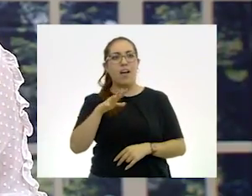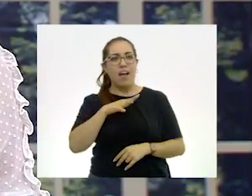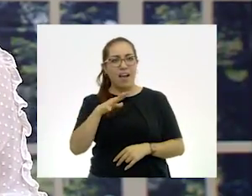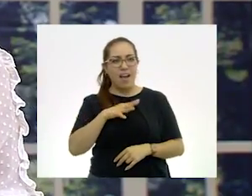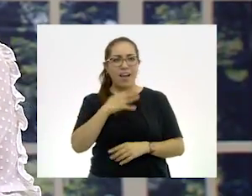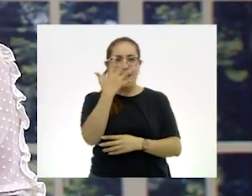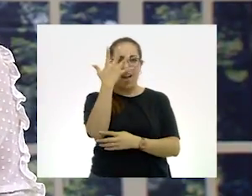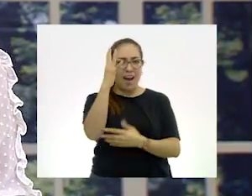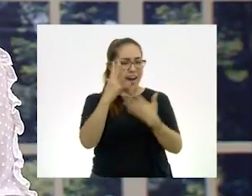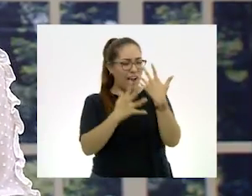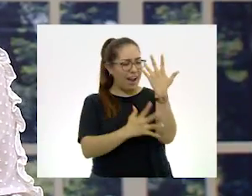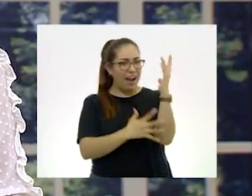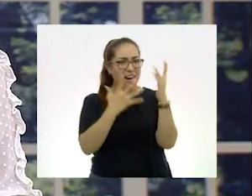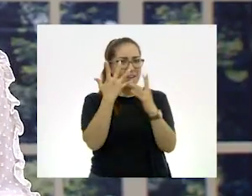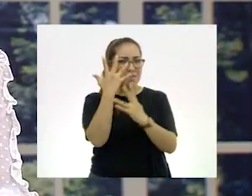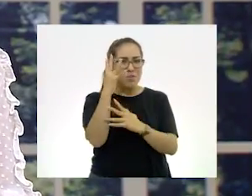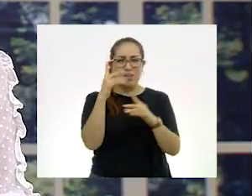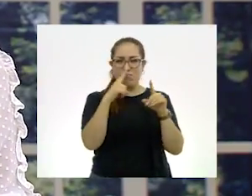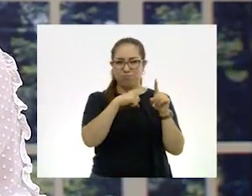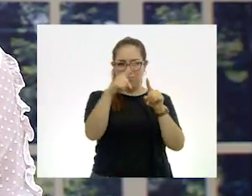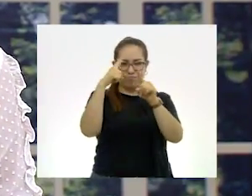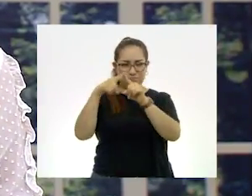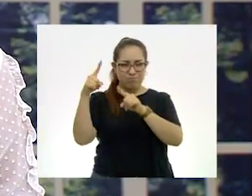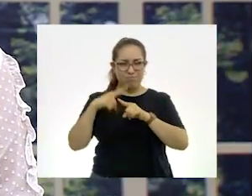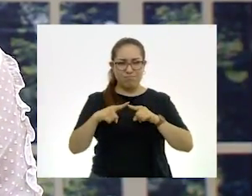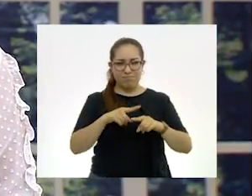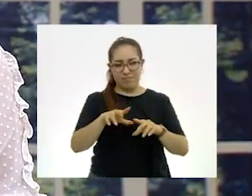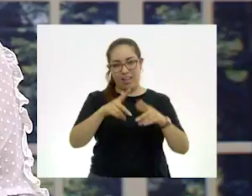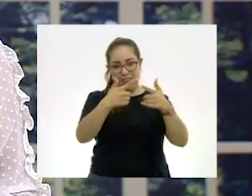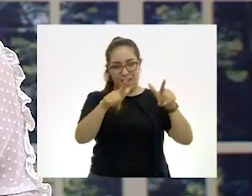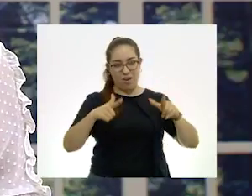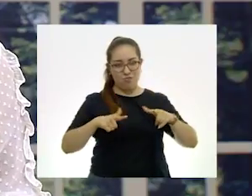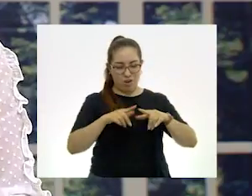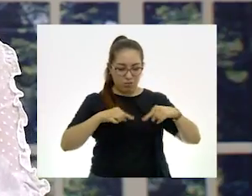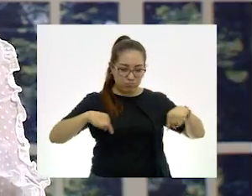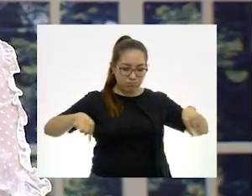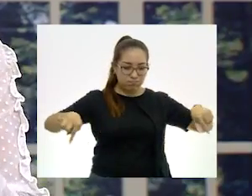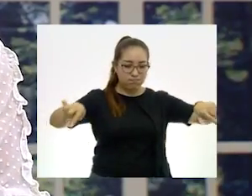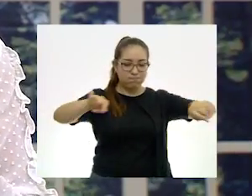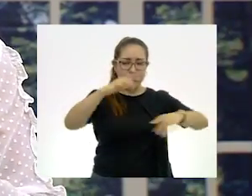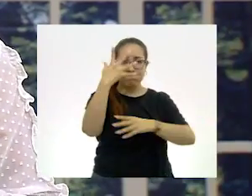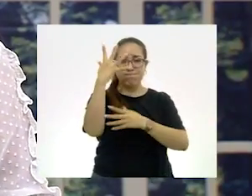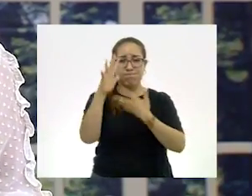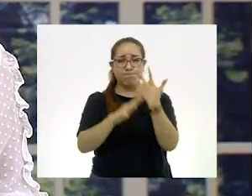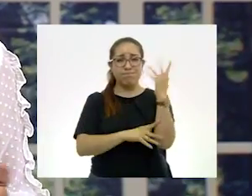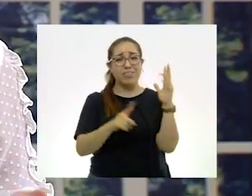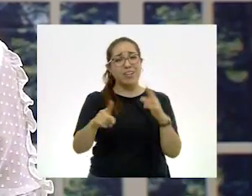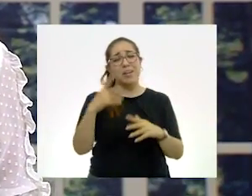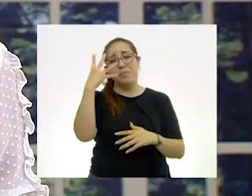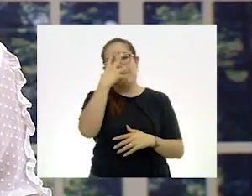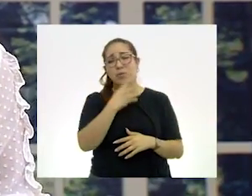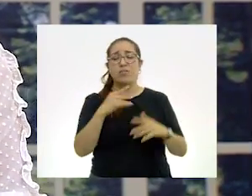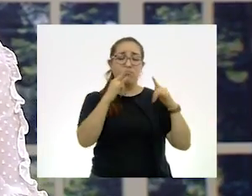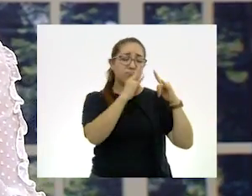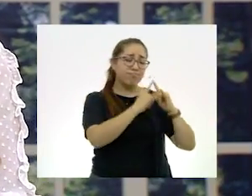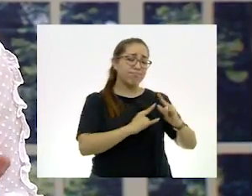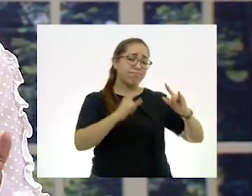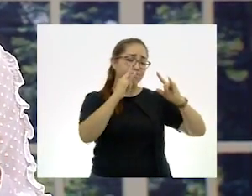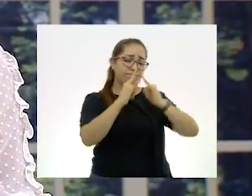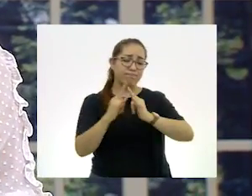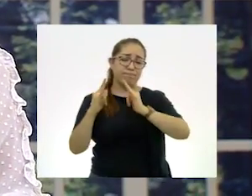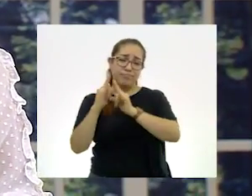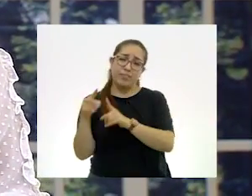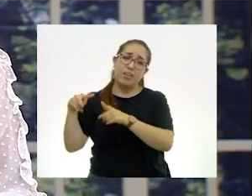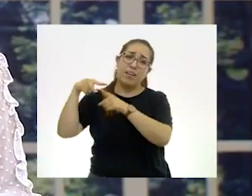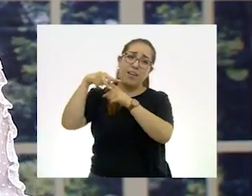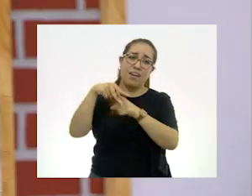árboles de encino, pinos y oyameles que rodean sus lagunas. Un lugar ideal para acampar, pasear en caballo y hasta navegar